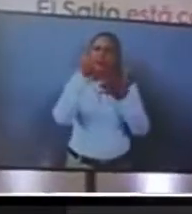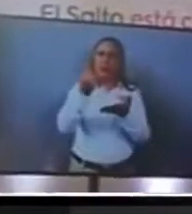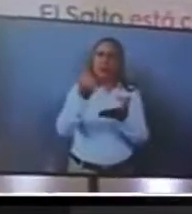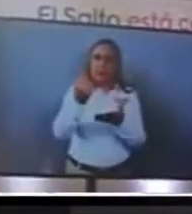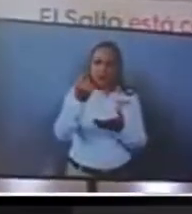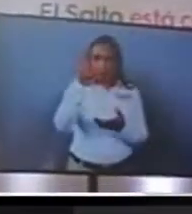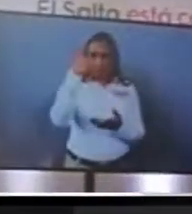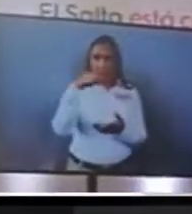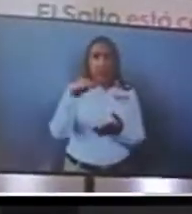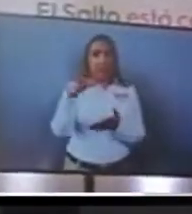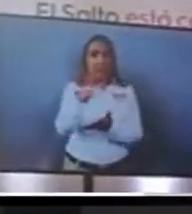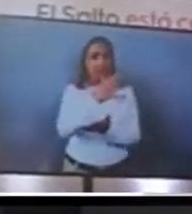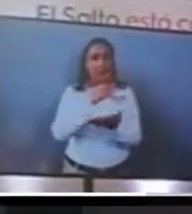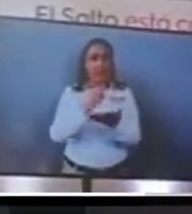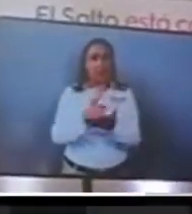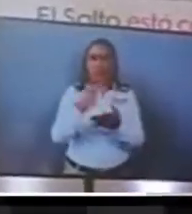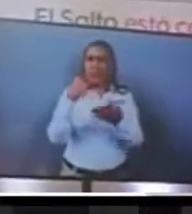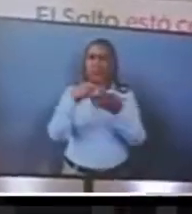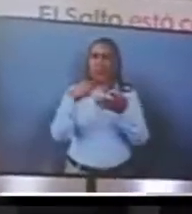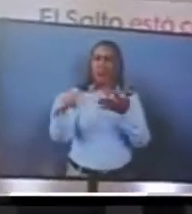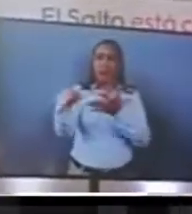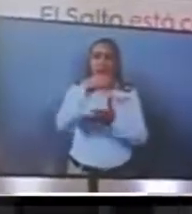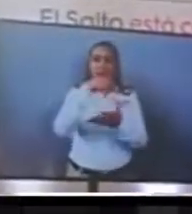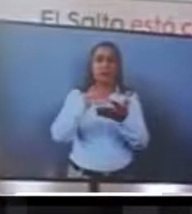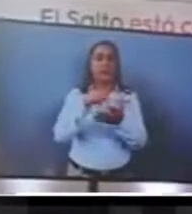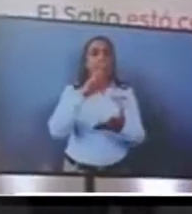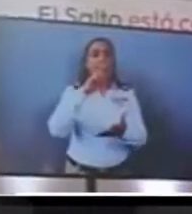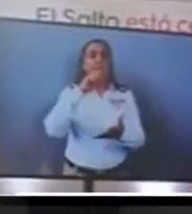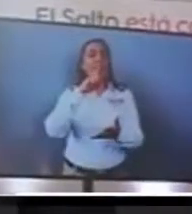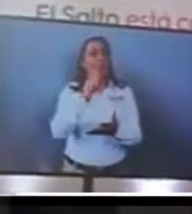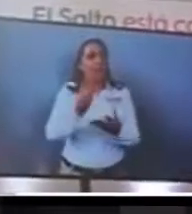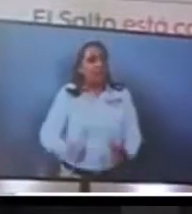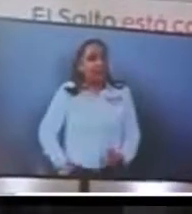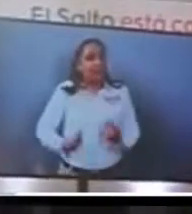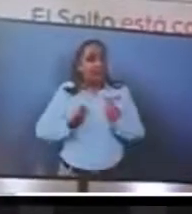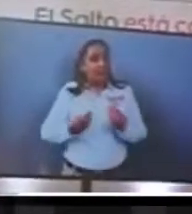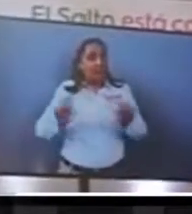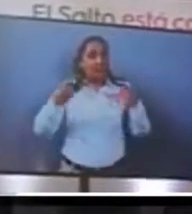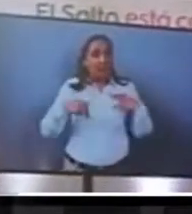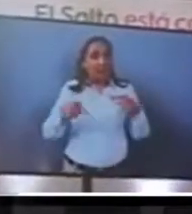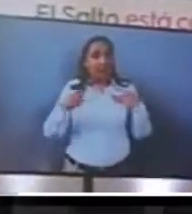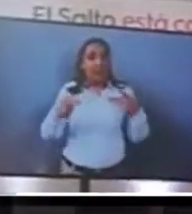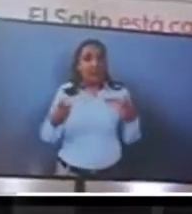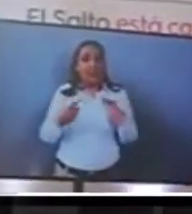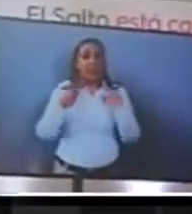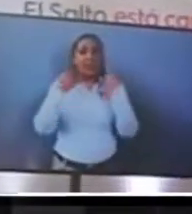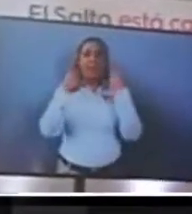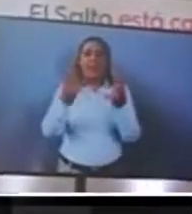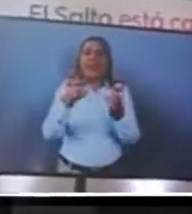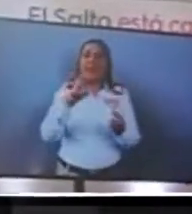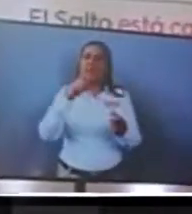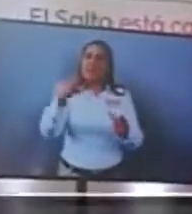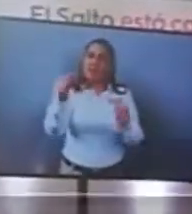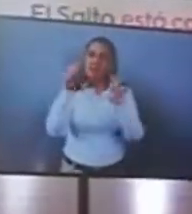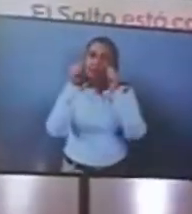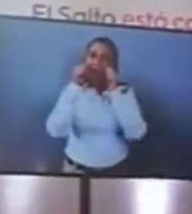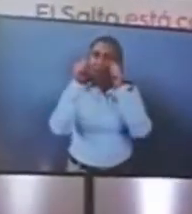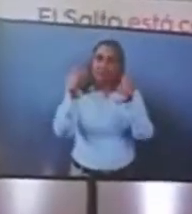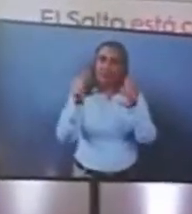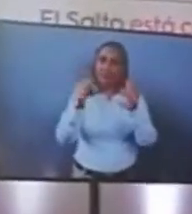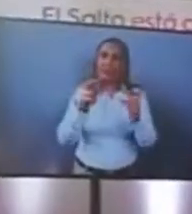ciudad, mejorar la calidad de vida de los ciudadanos, ofrecerles mejores servicios, mejor